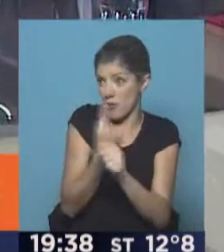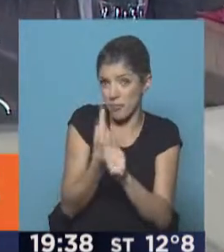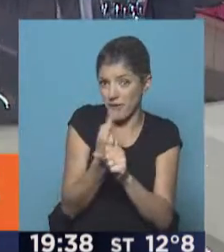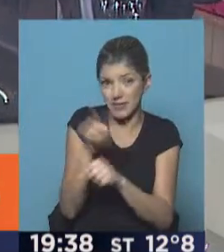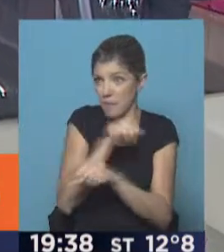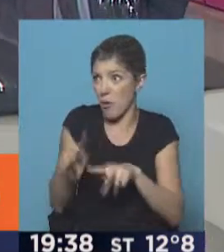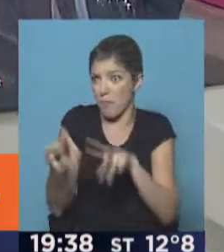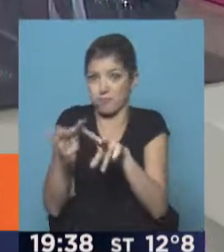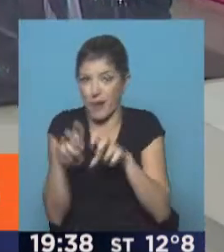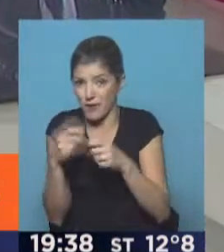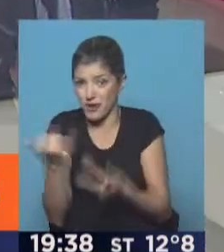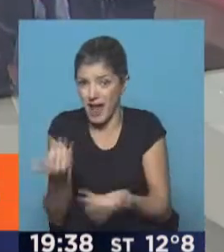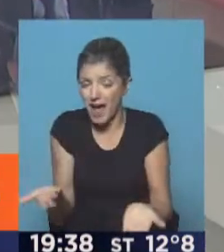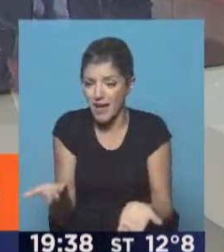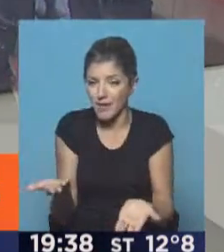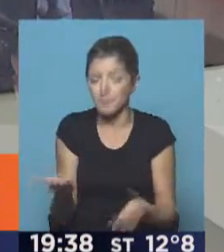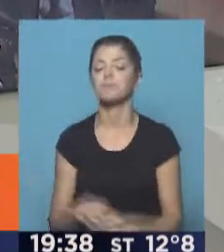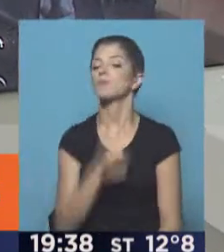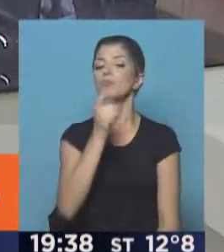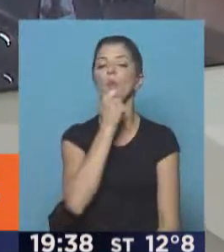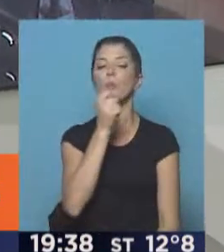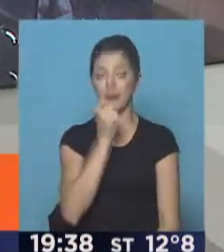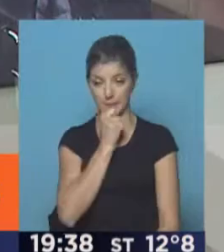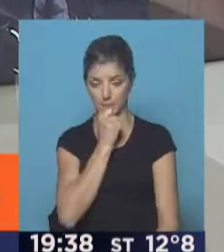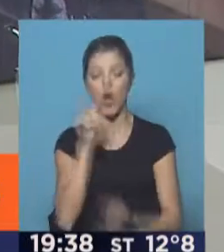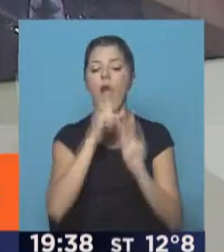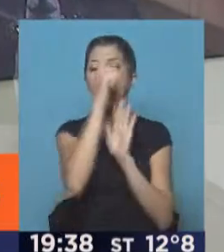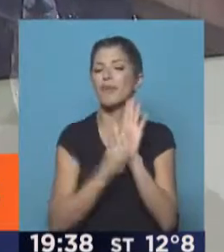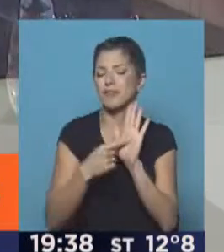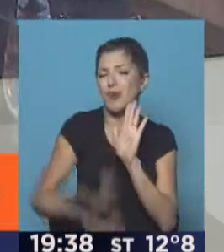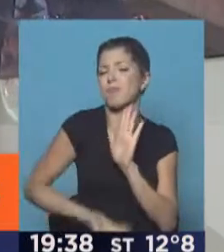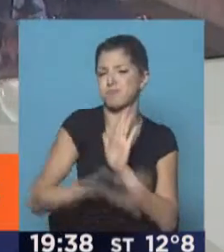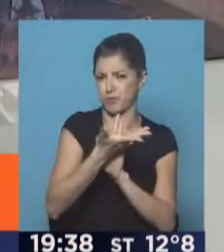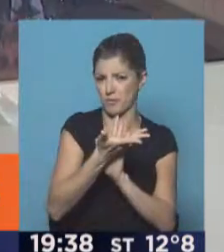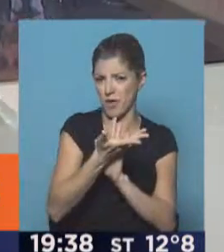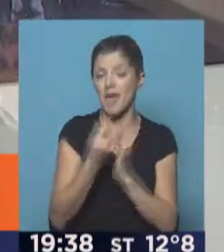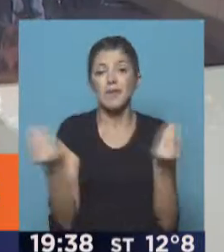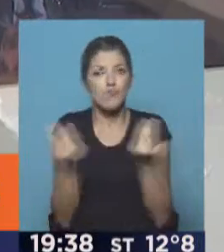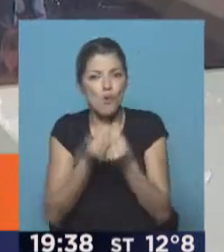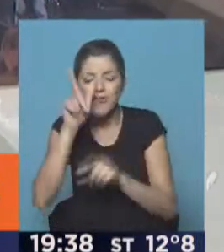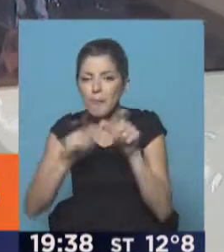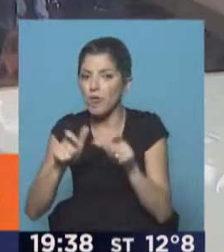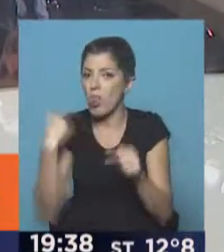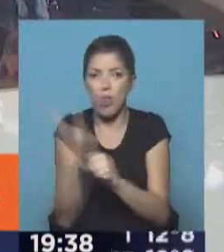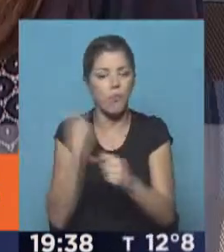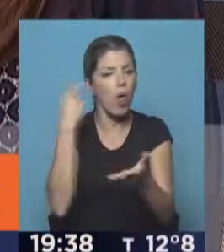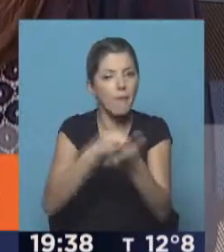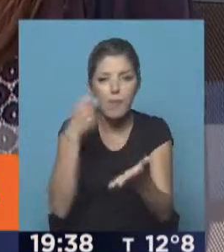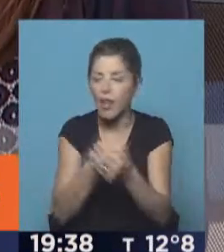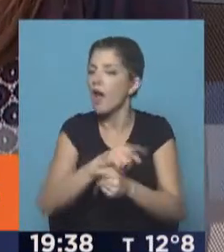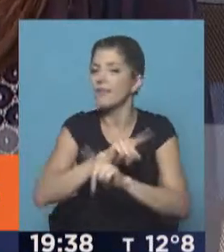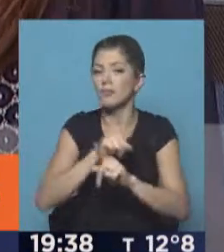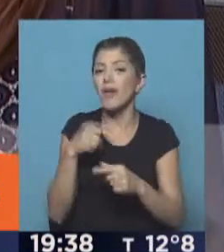práctica, porque como se dispararon las facturas que estaban llegando, muchas personas quedan afuera, digamos, de la posibilidad de pagarlo, ni siquiera es que haciendo